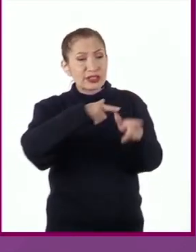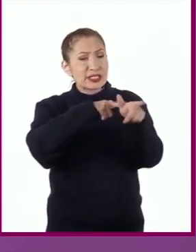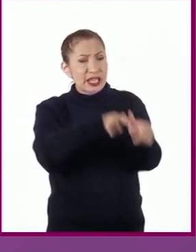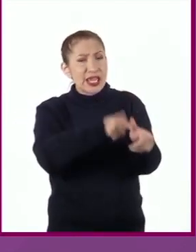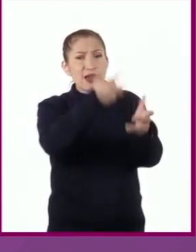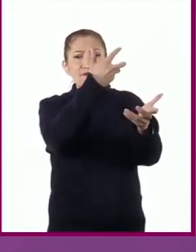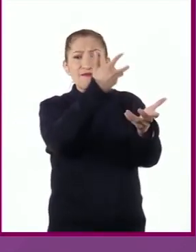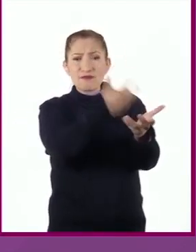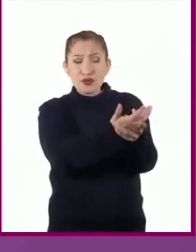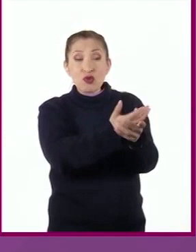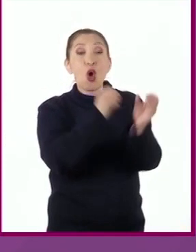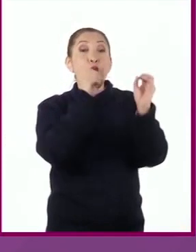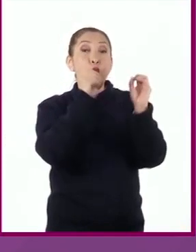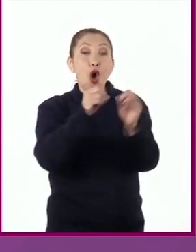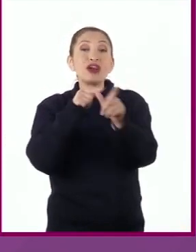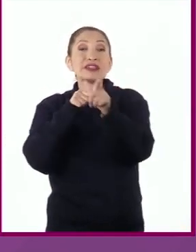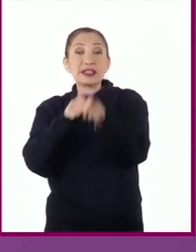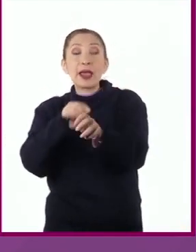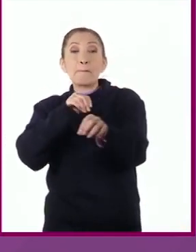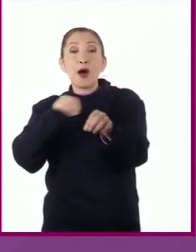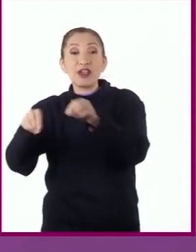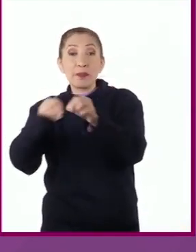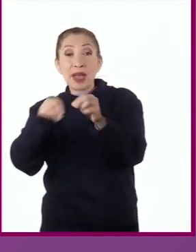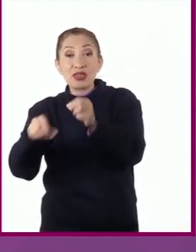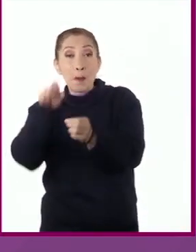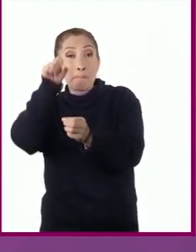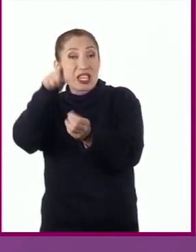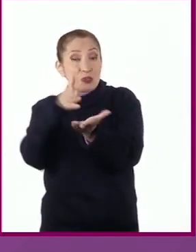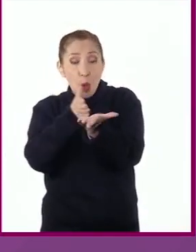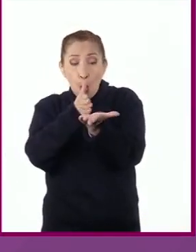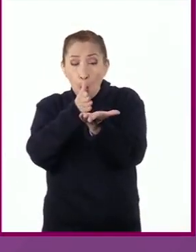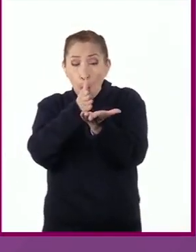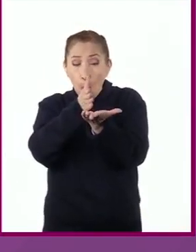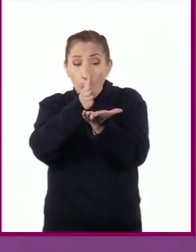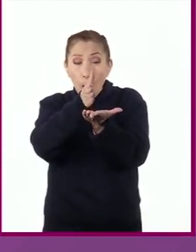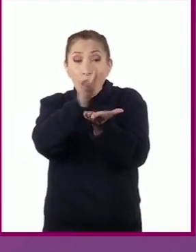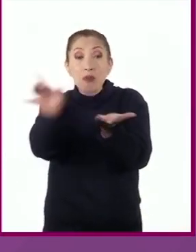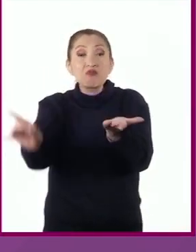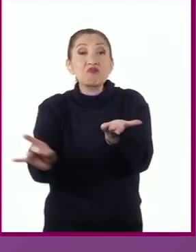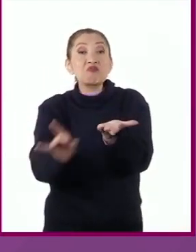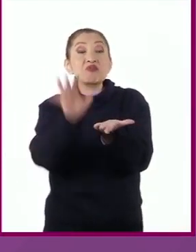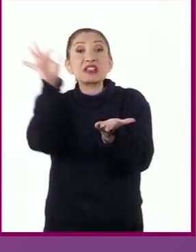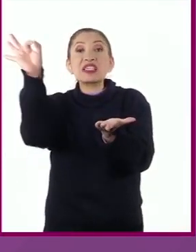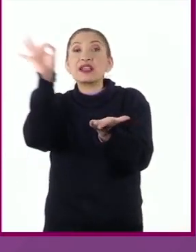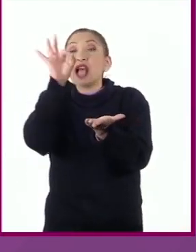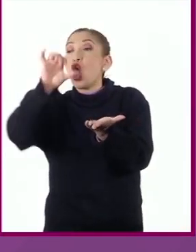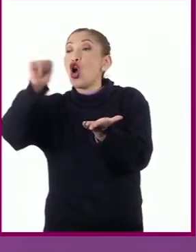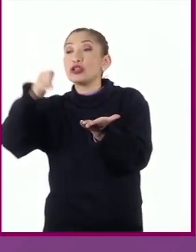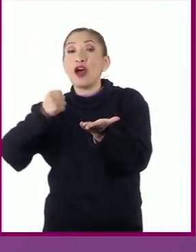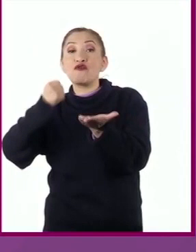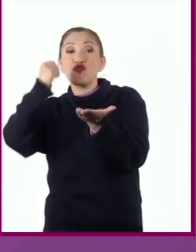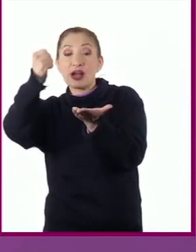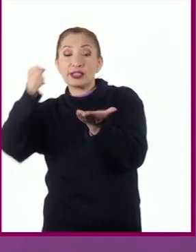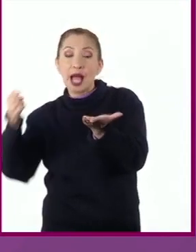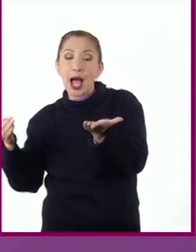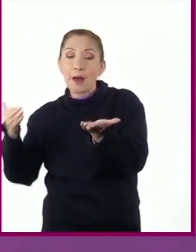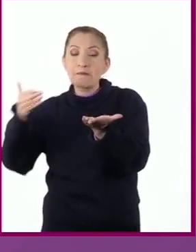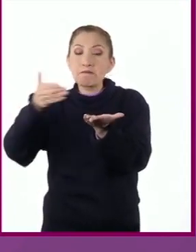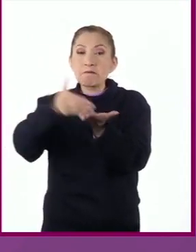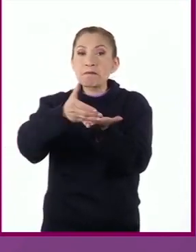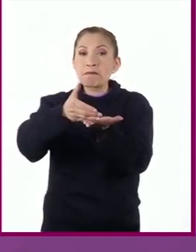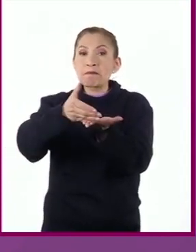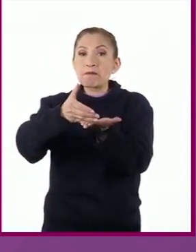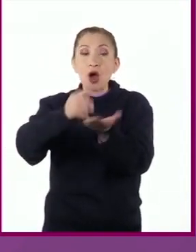de reposo o movimiento rectilíneo uniforme a menos que una fuerza externa actúe sobre